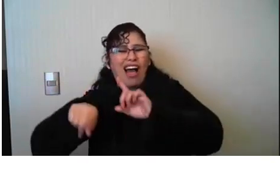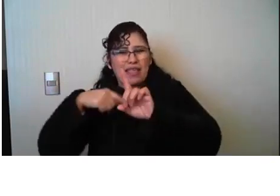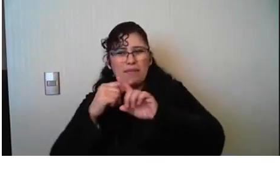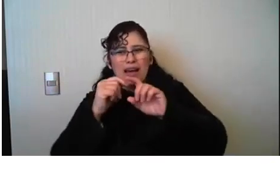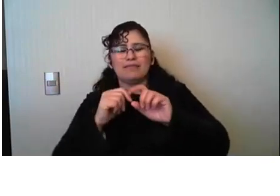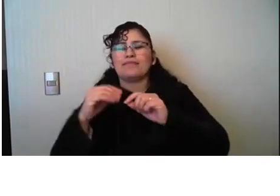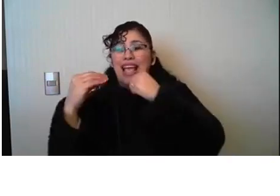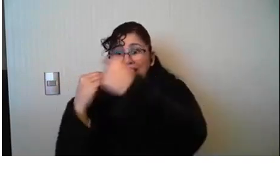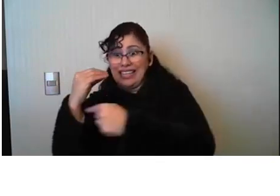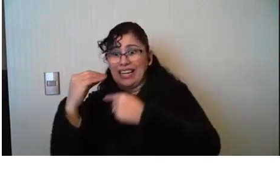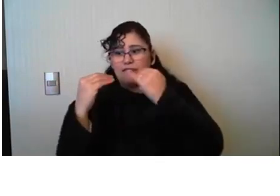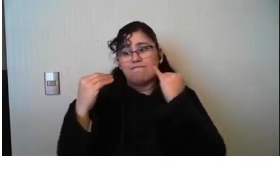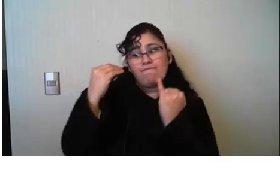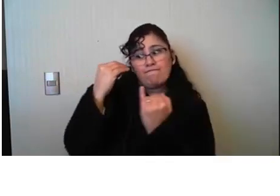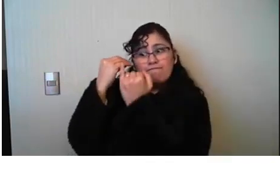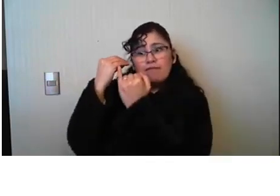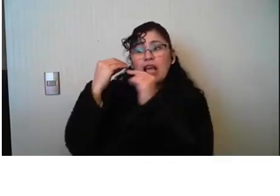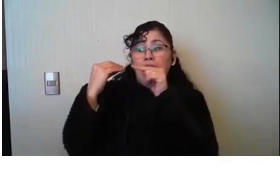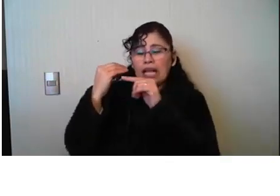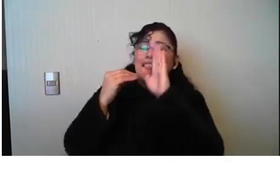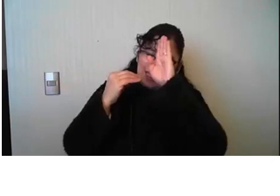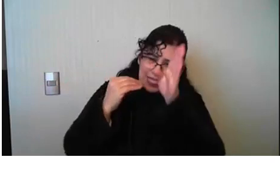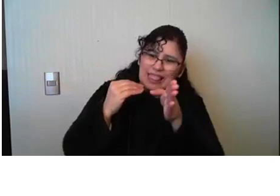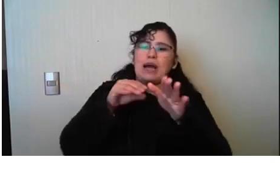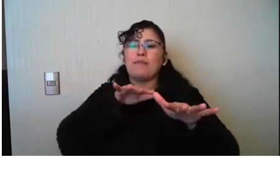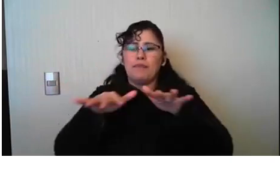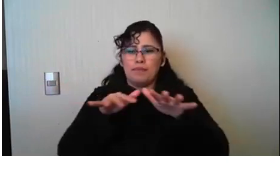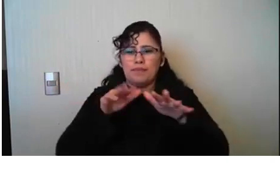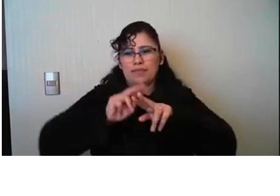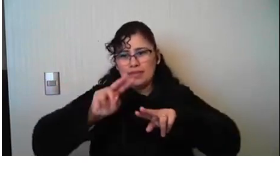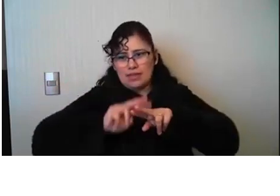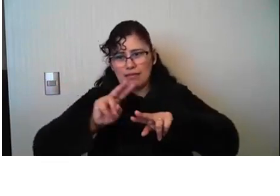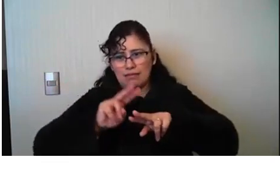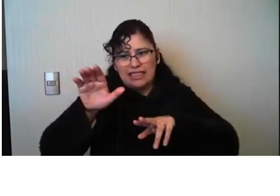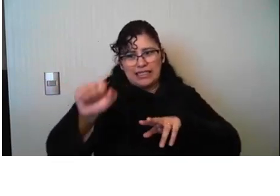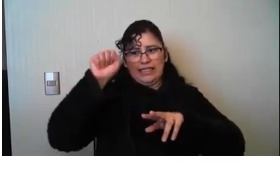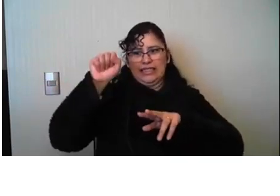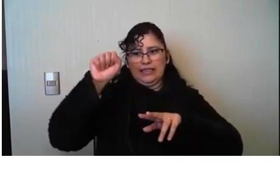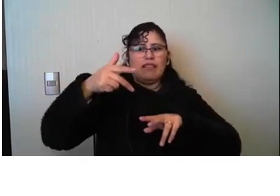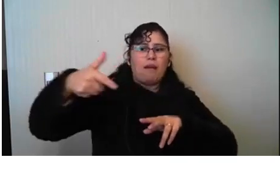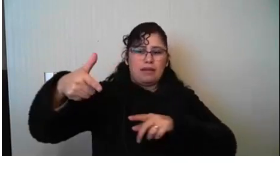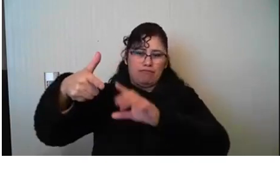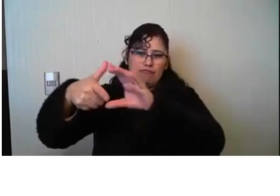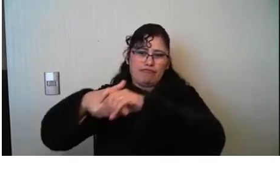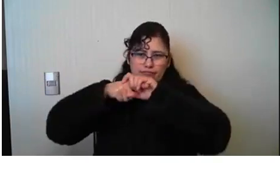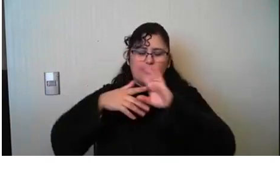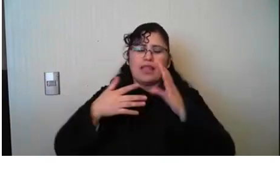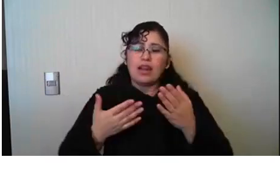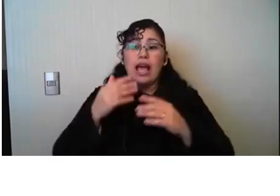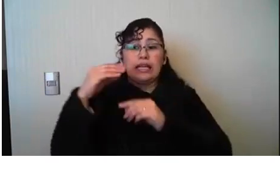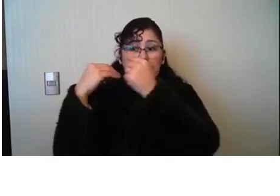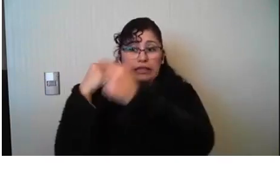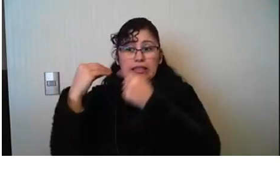que se ha tomado la decisión de tomar el lápiz. El cerebelo recibe esa